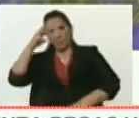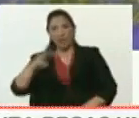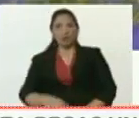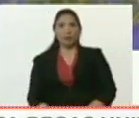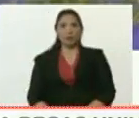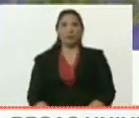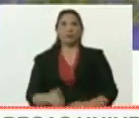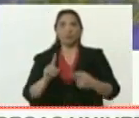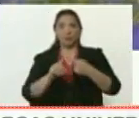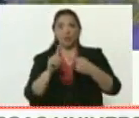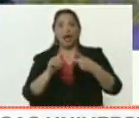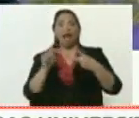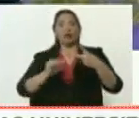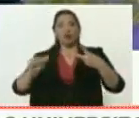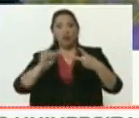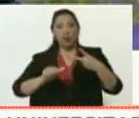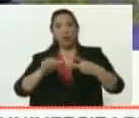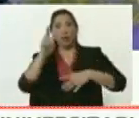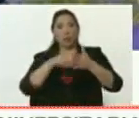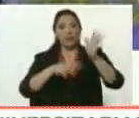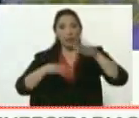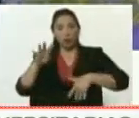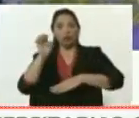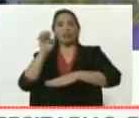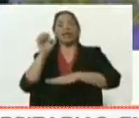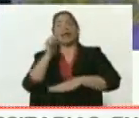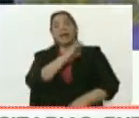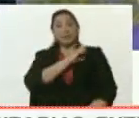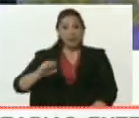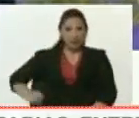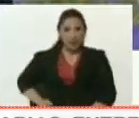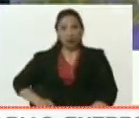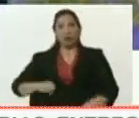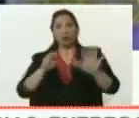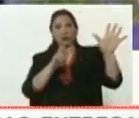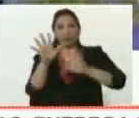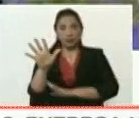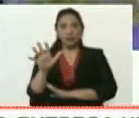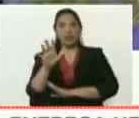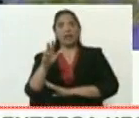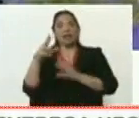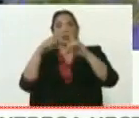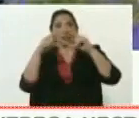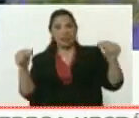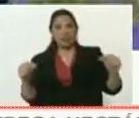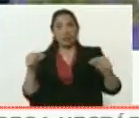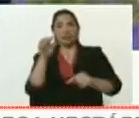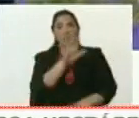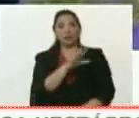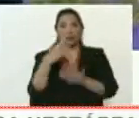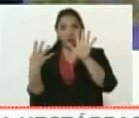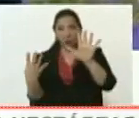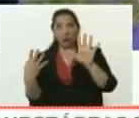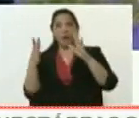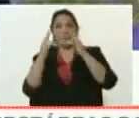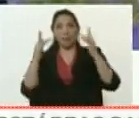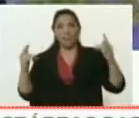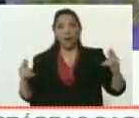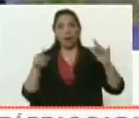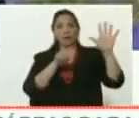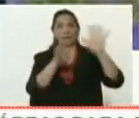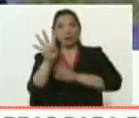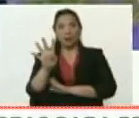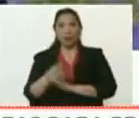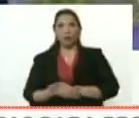en el 2014, El Salvador en el 75, Nicaragua en el 59, Panamá y el Día de los Mártires en el